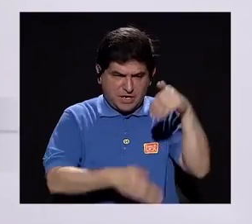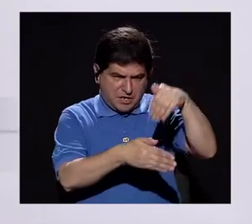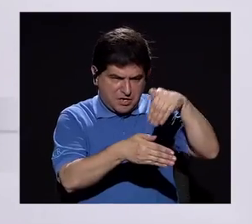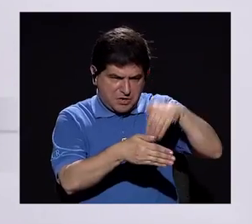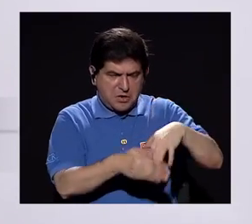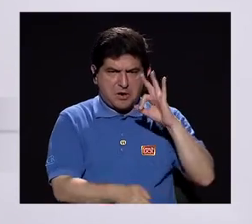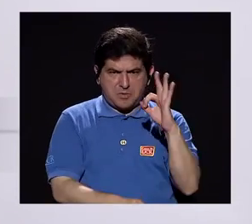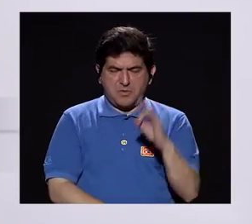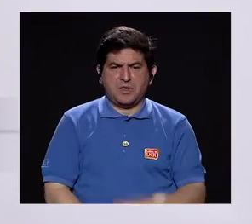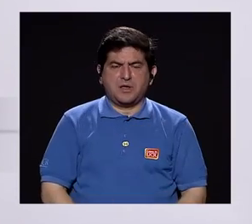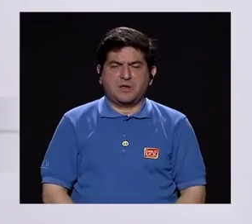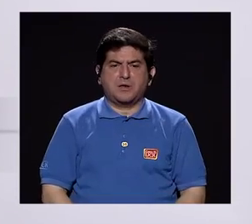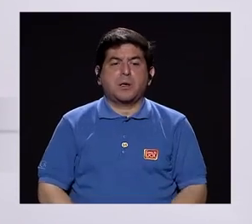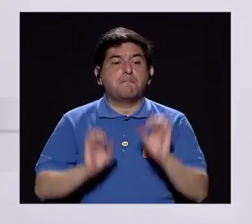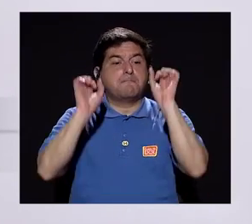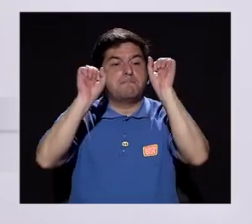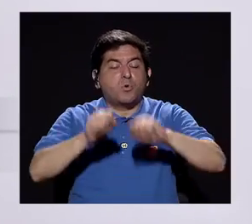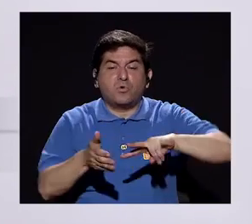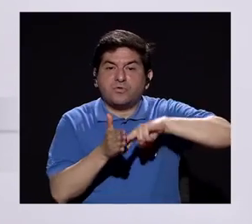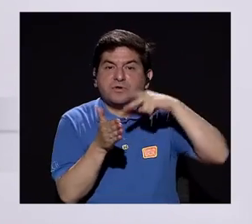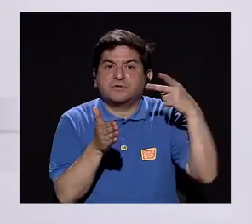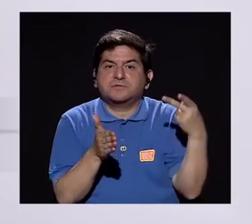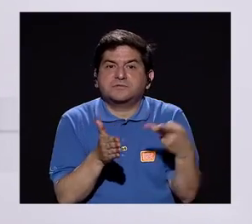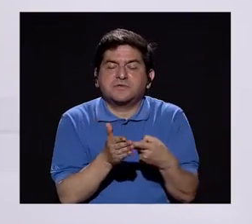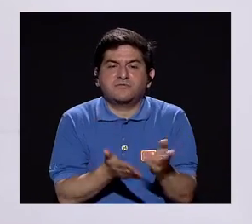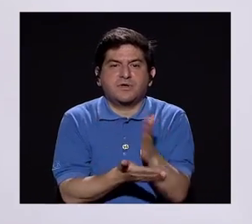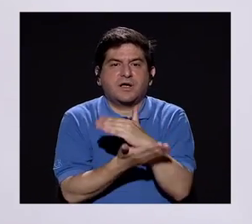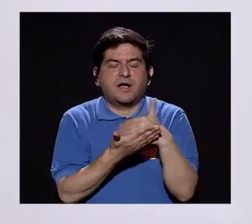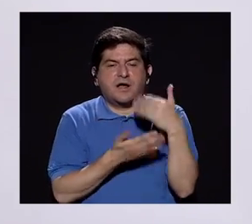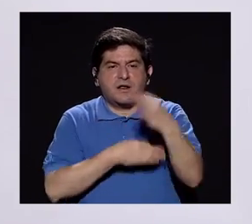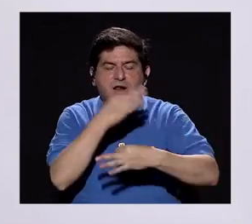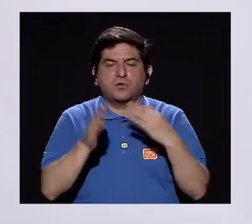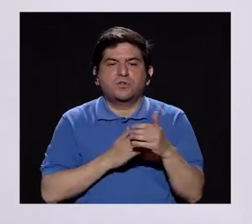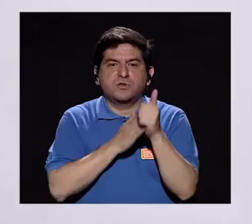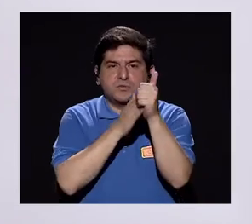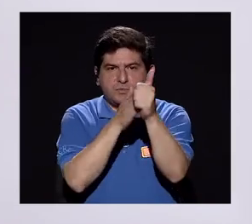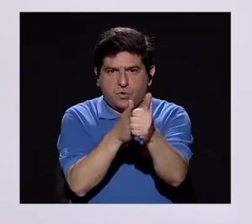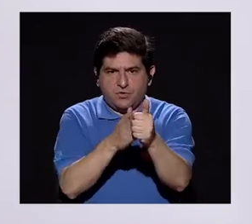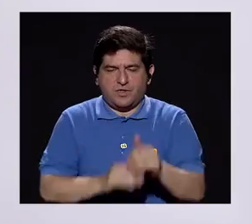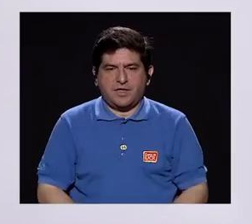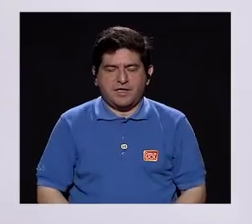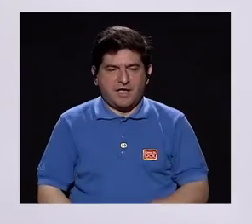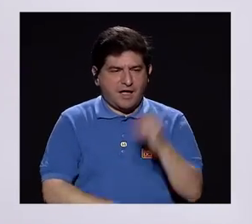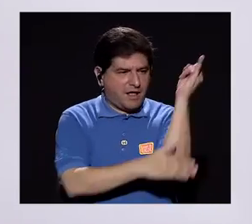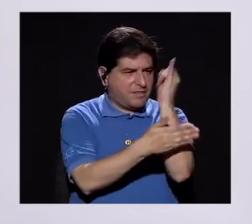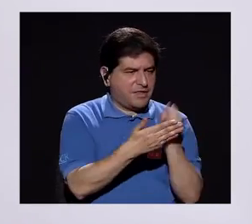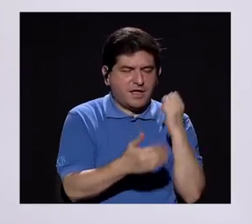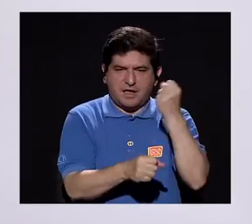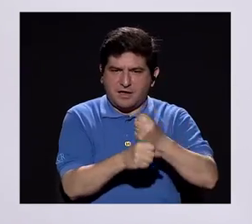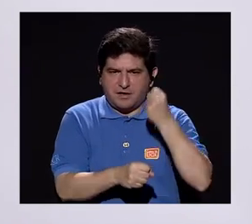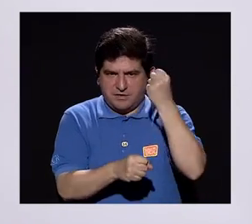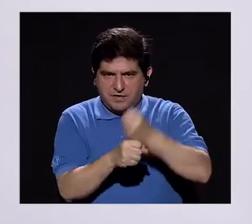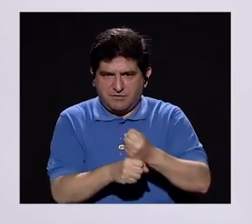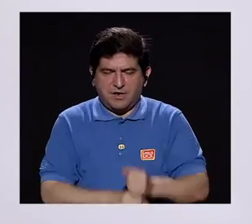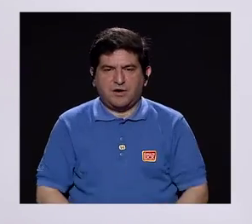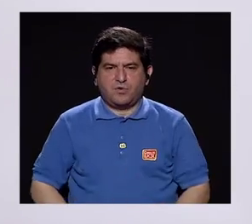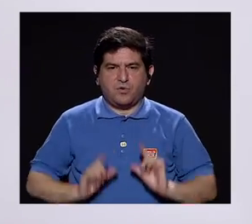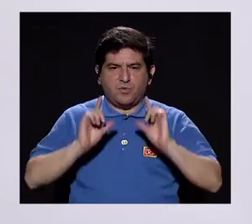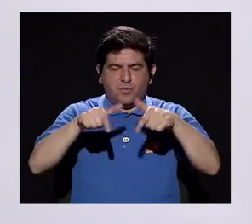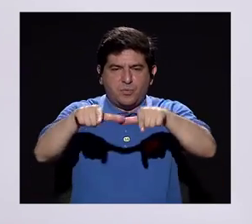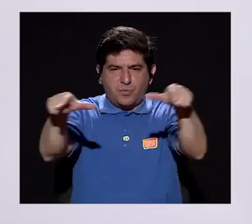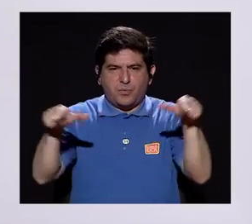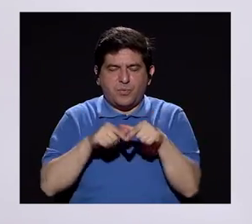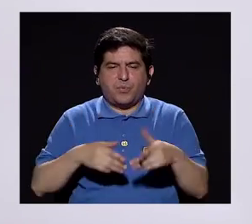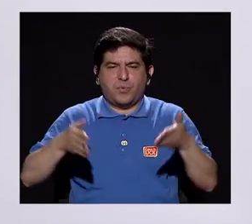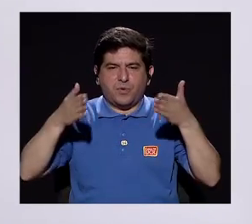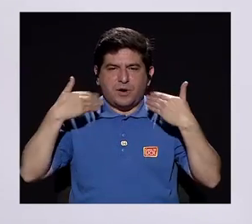documenta muy bien y le ayudáramos llevar bien puede generar alguna guía de diseño y de operación para rellenos